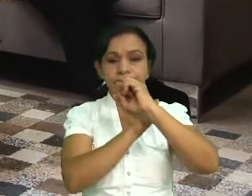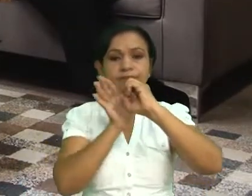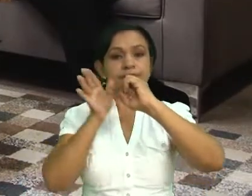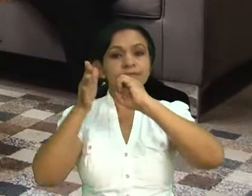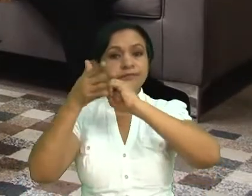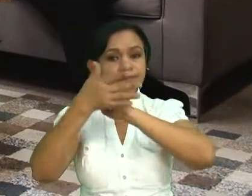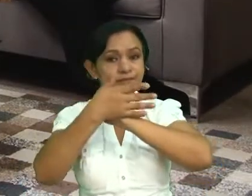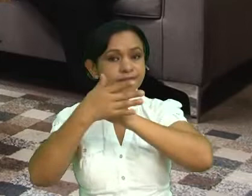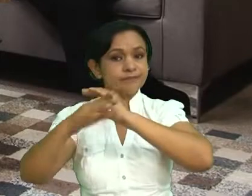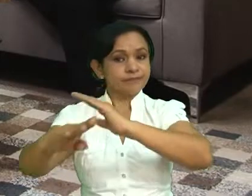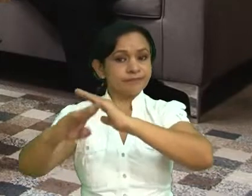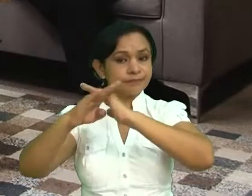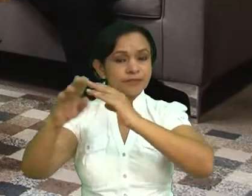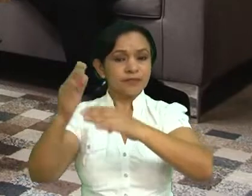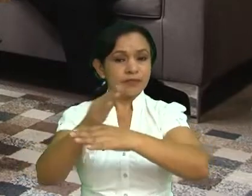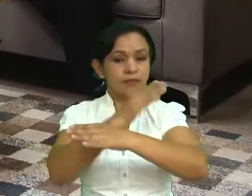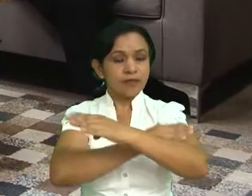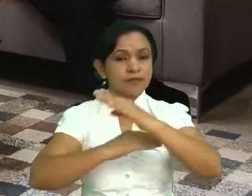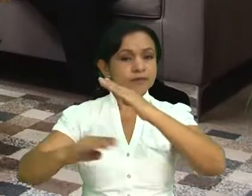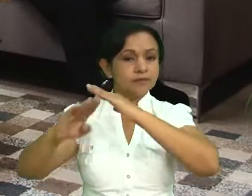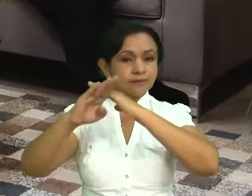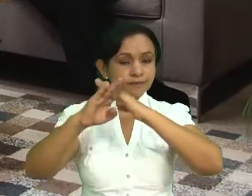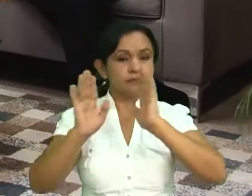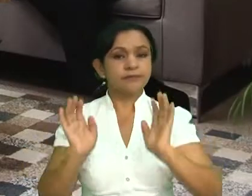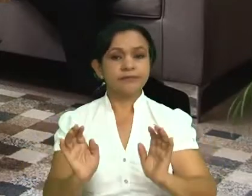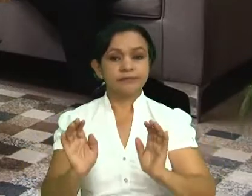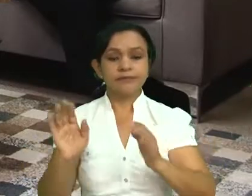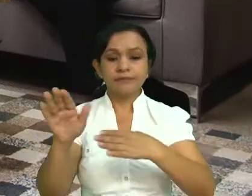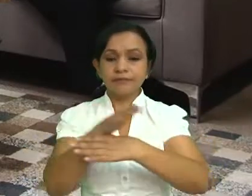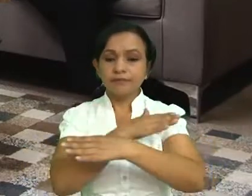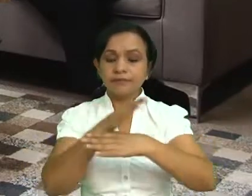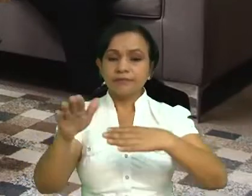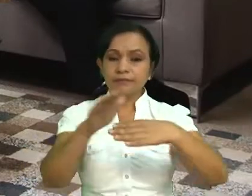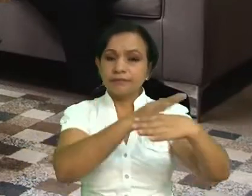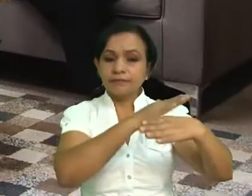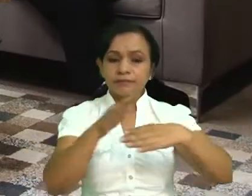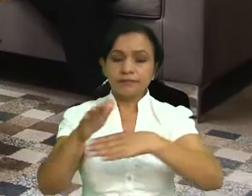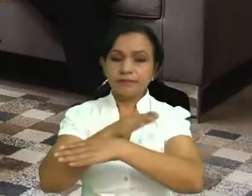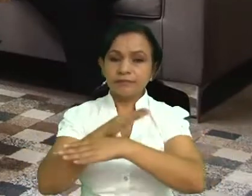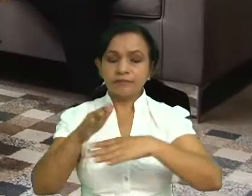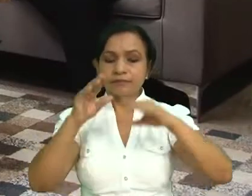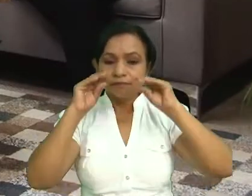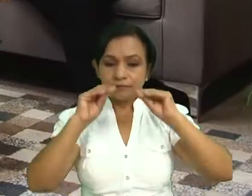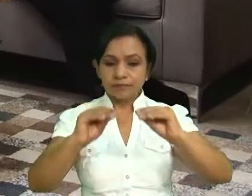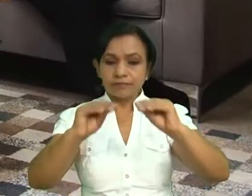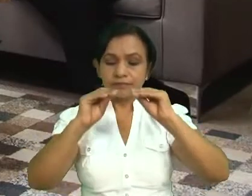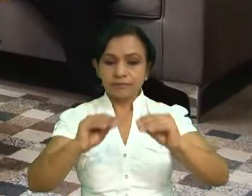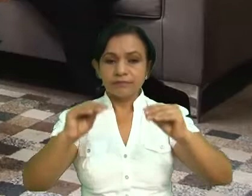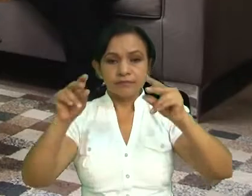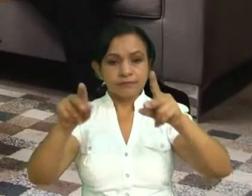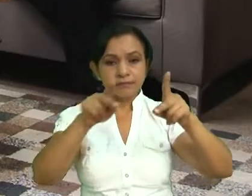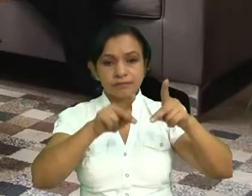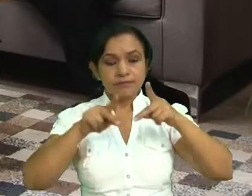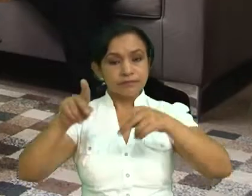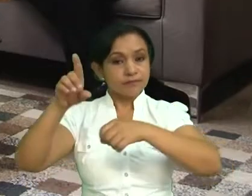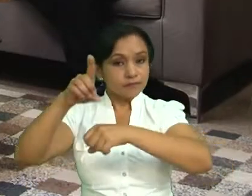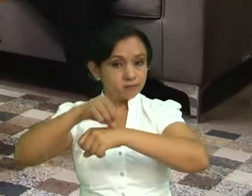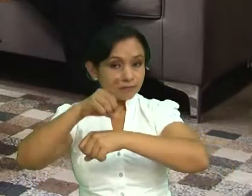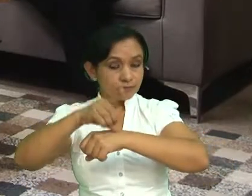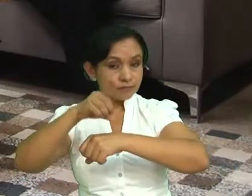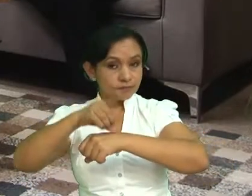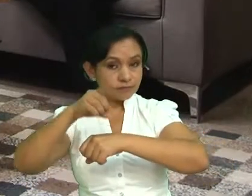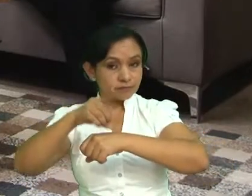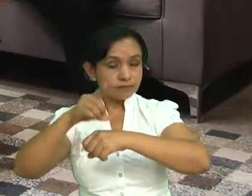Entonces, se han dado una serie de capacitaciones a todo el personal médico que se está capacitando y que ya